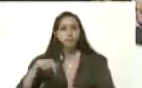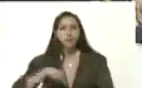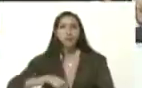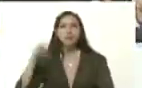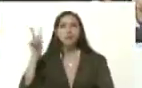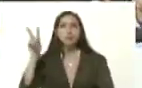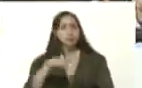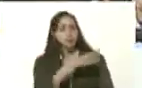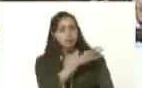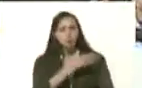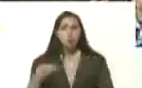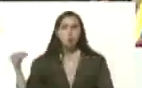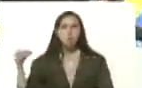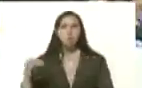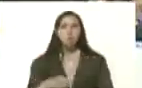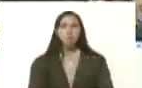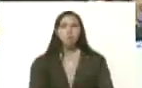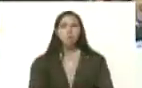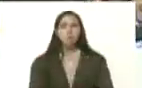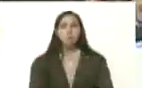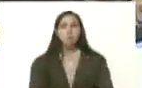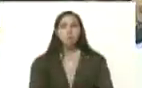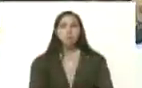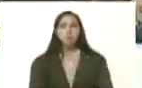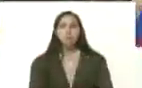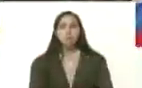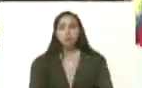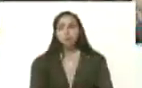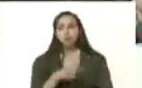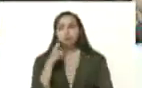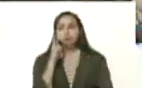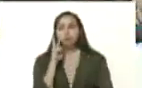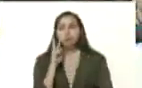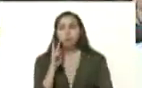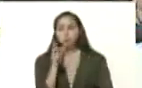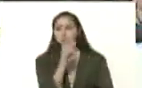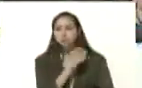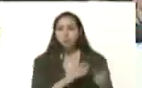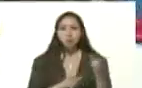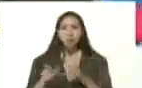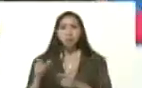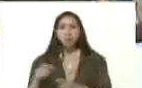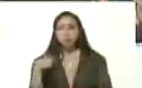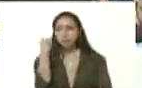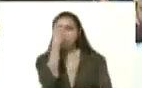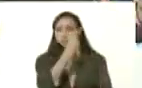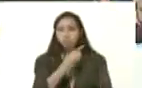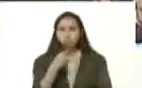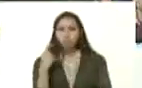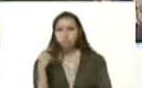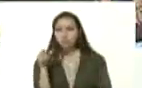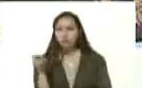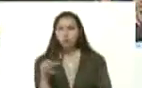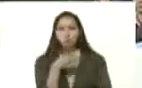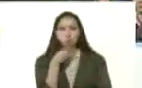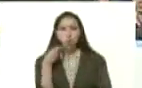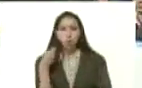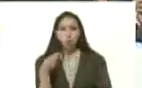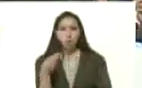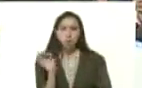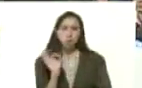Cuando uno observa las caras en la calle, cuando uno ve la cara del muchacho, de la muchacha, de la